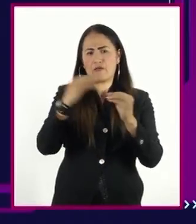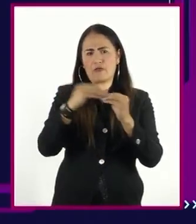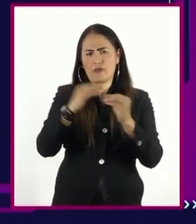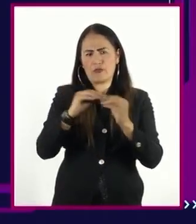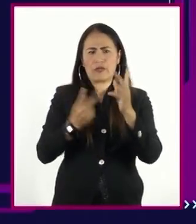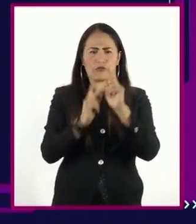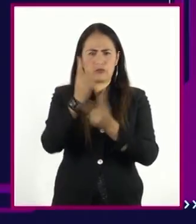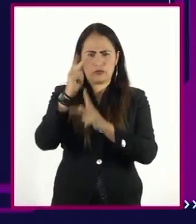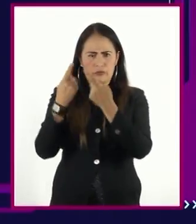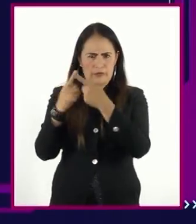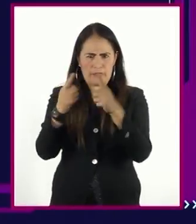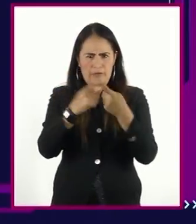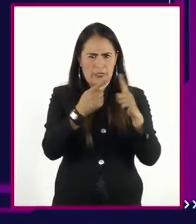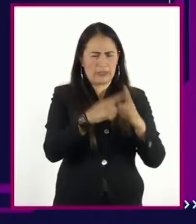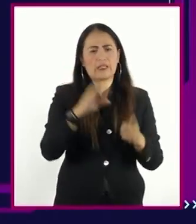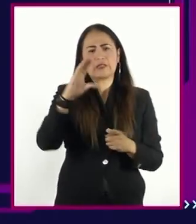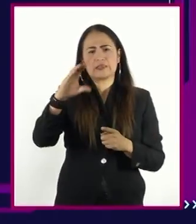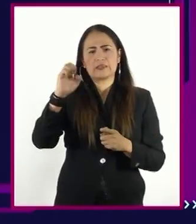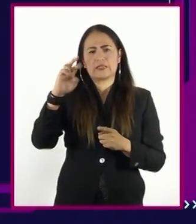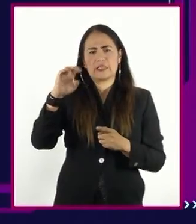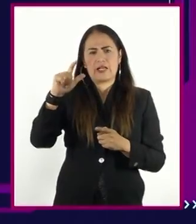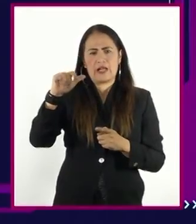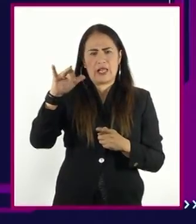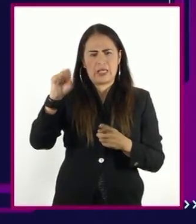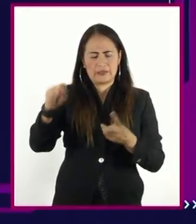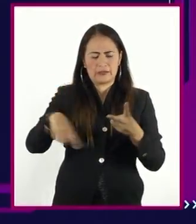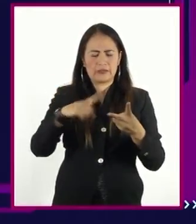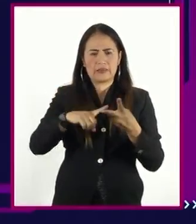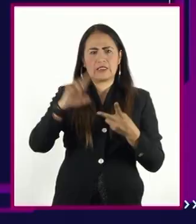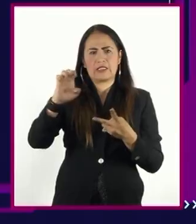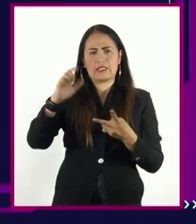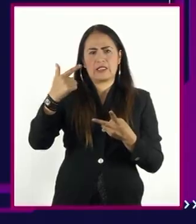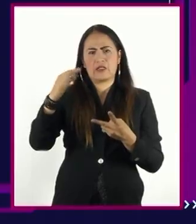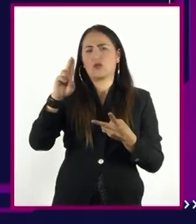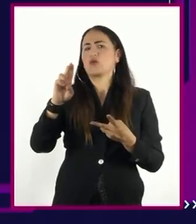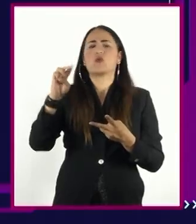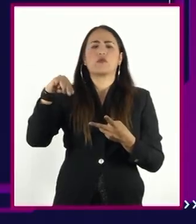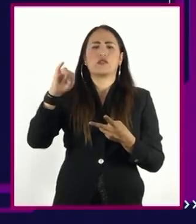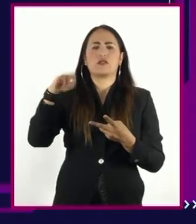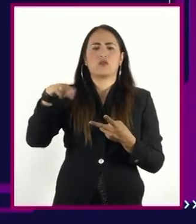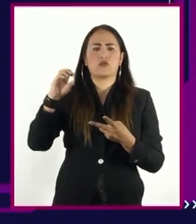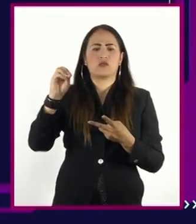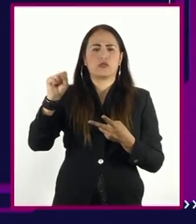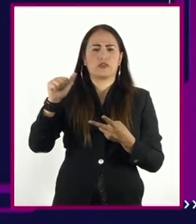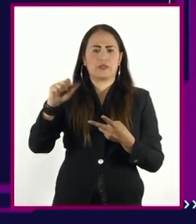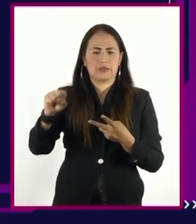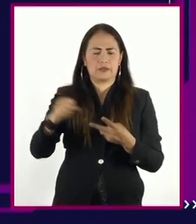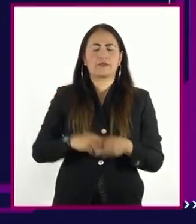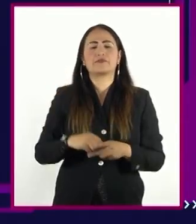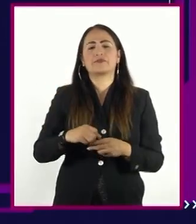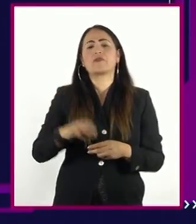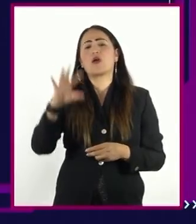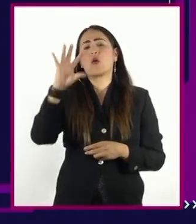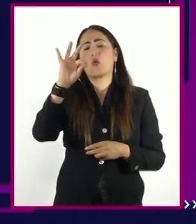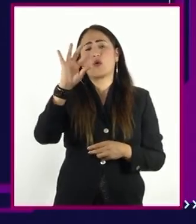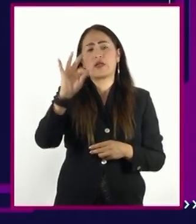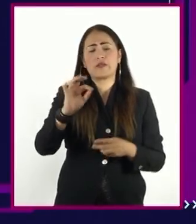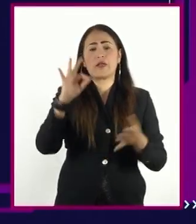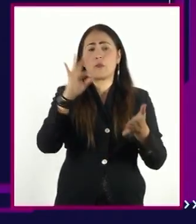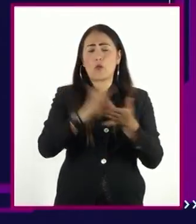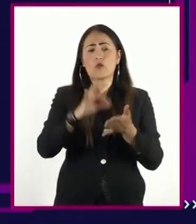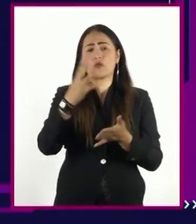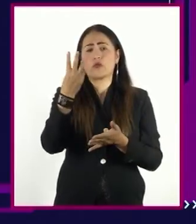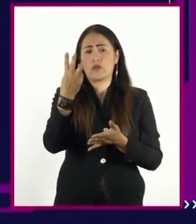y verduras, cereales y leguminosas. En la segunda columna, los porcentajes: